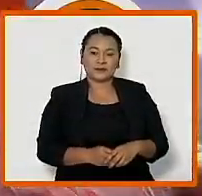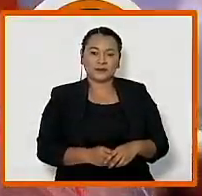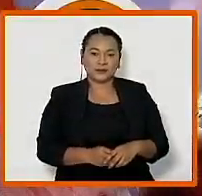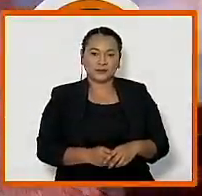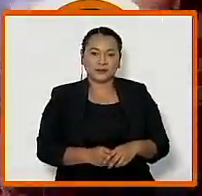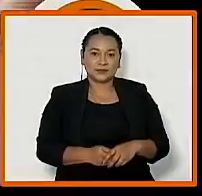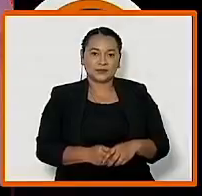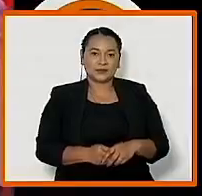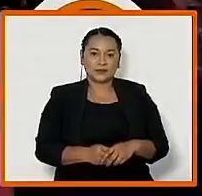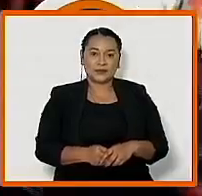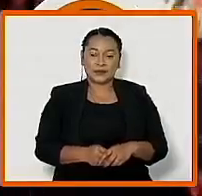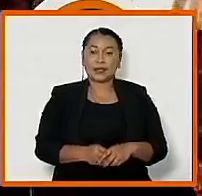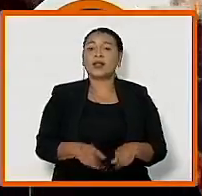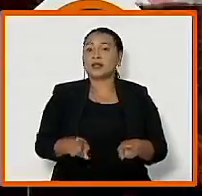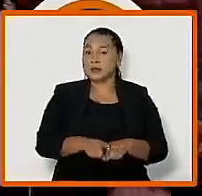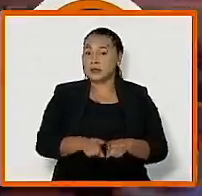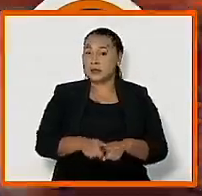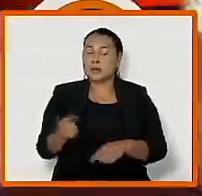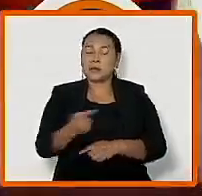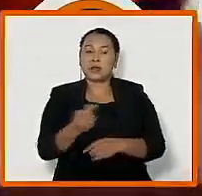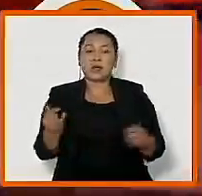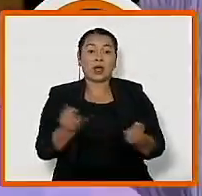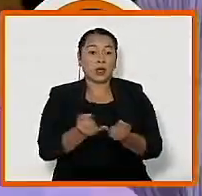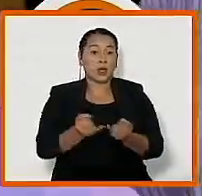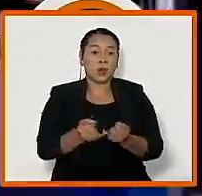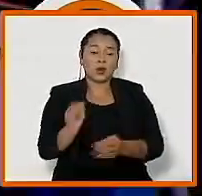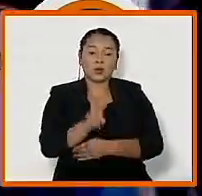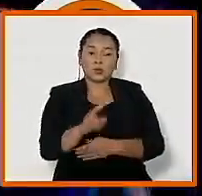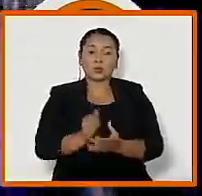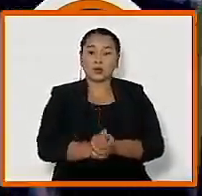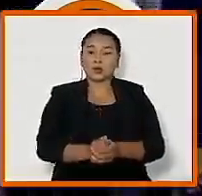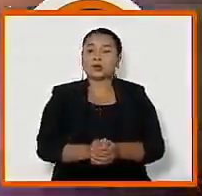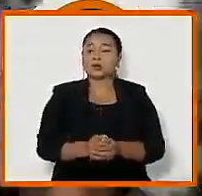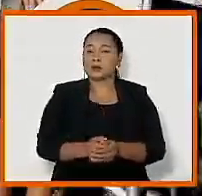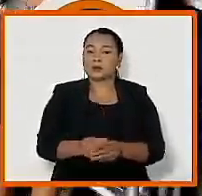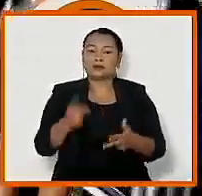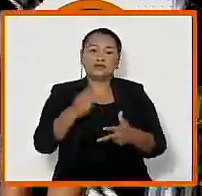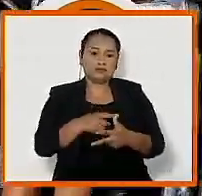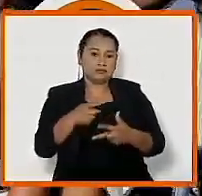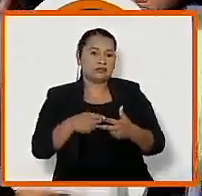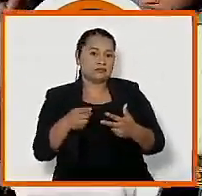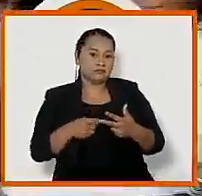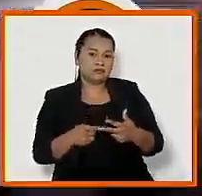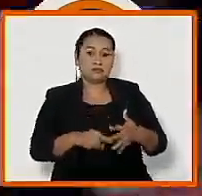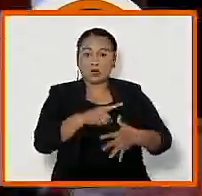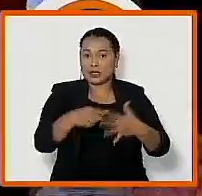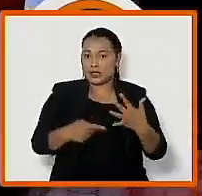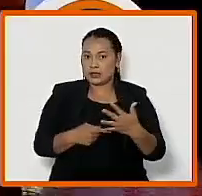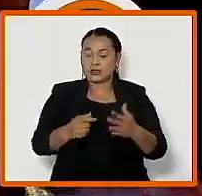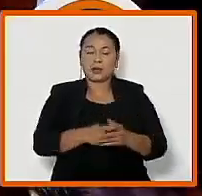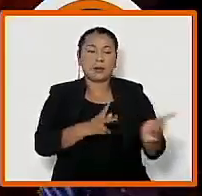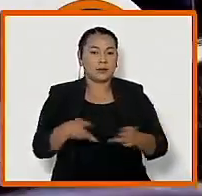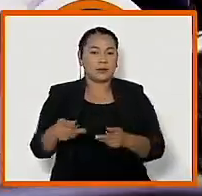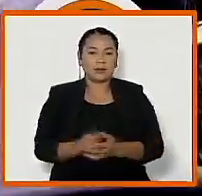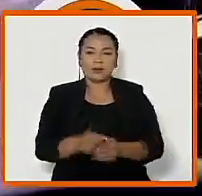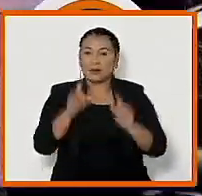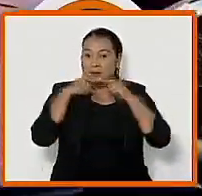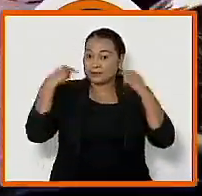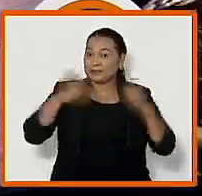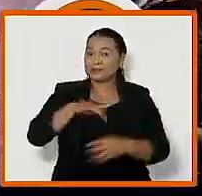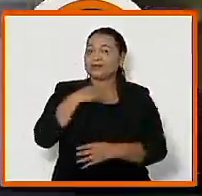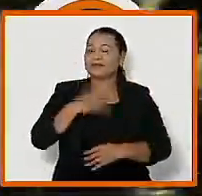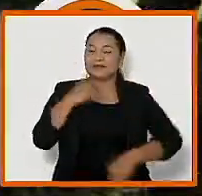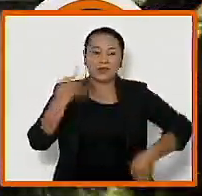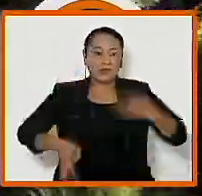Y así como Dania y Cristian, también Virgilio, Alex y Olga tienen una sonrisa en el rostro gracias al apoyo que